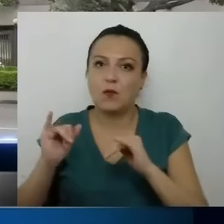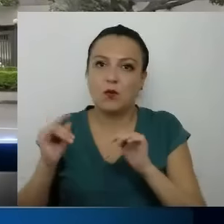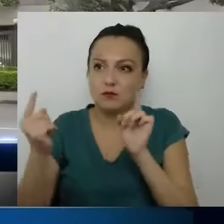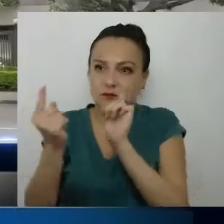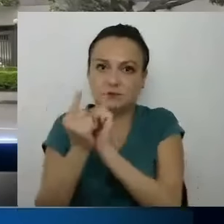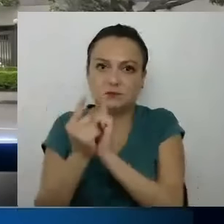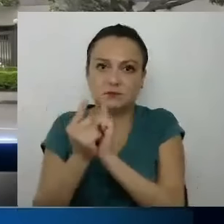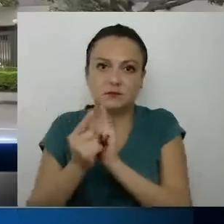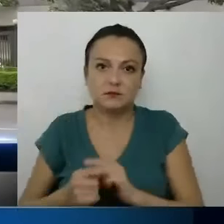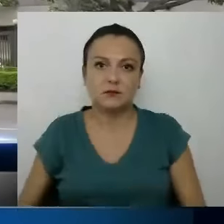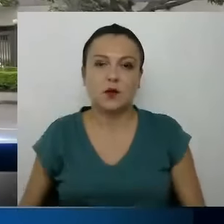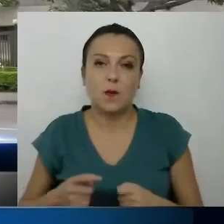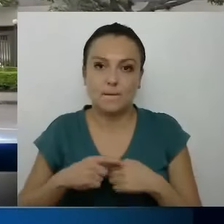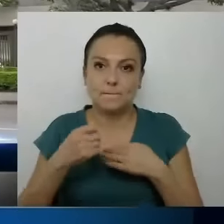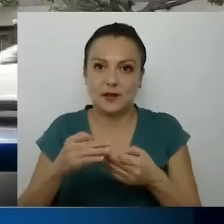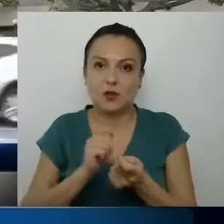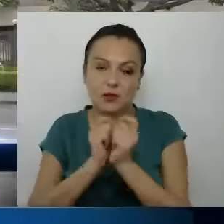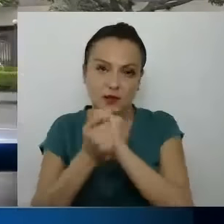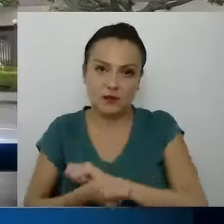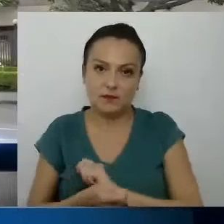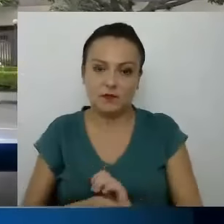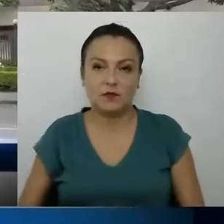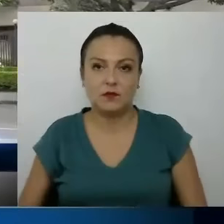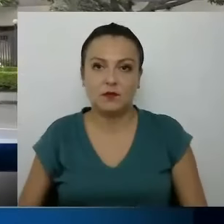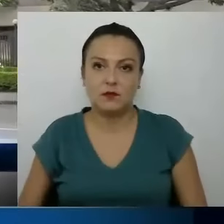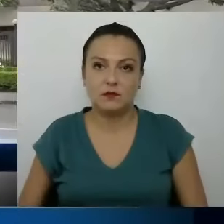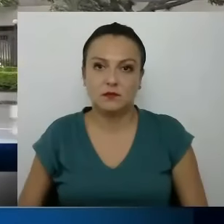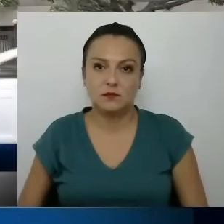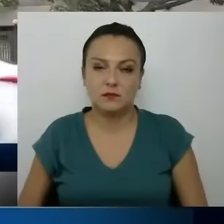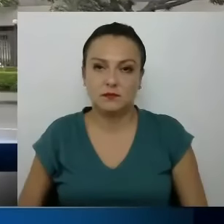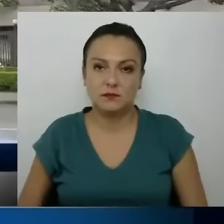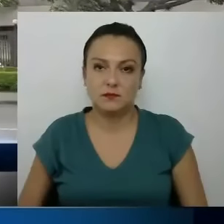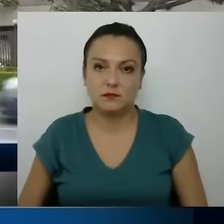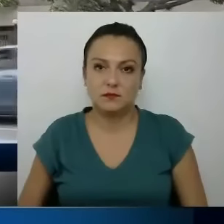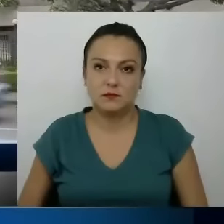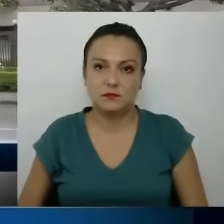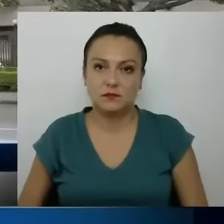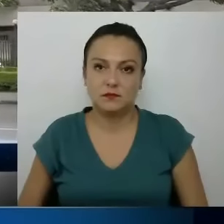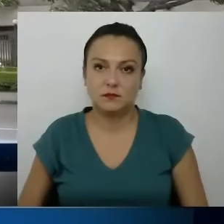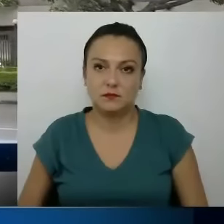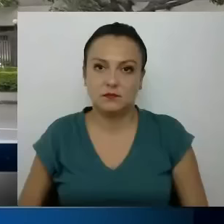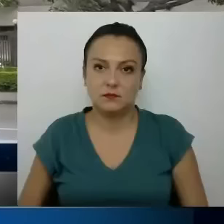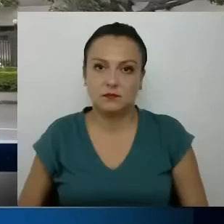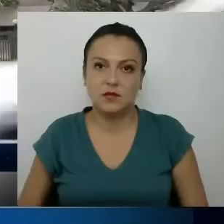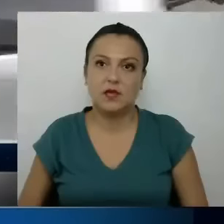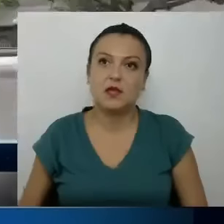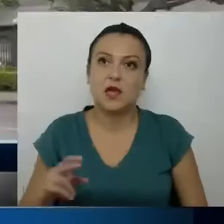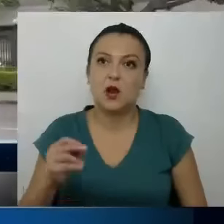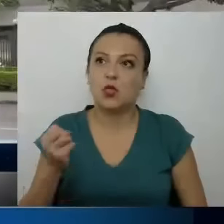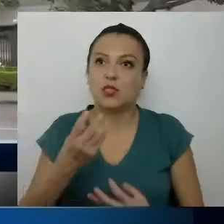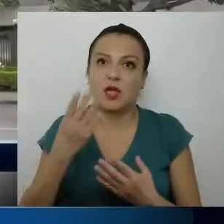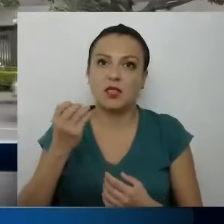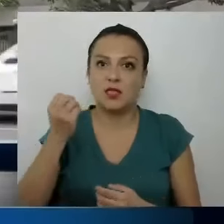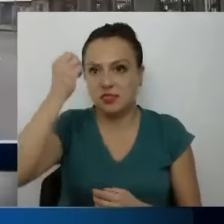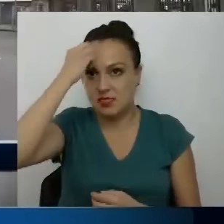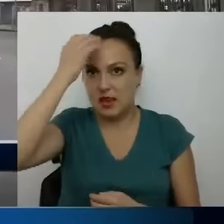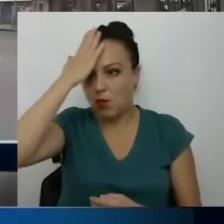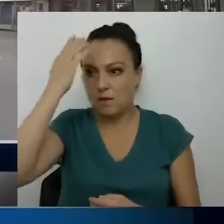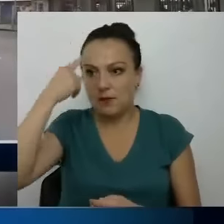a tener un periodo de transición que sea lo menos traumático para la